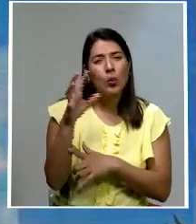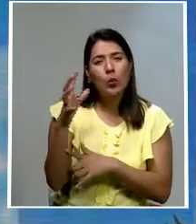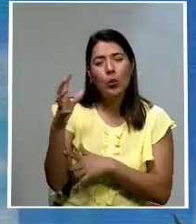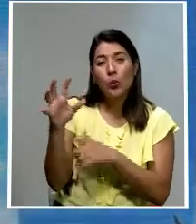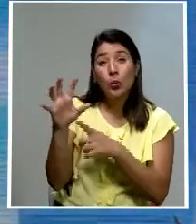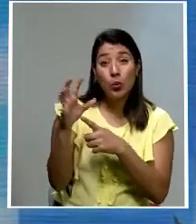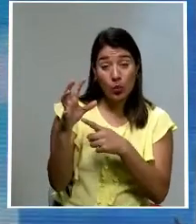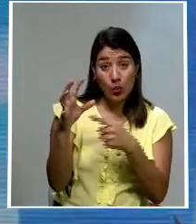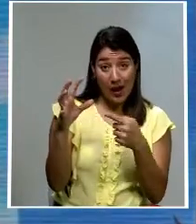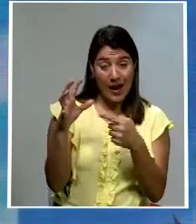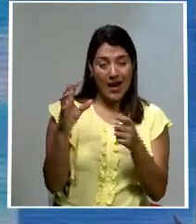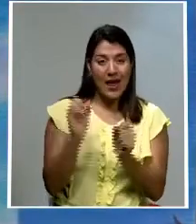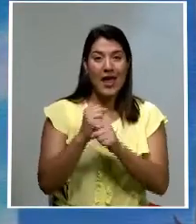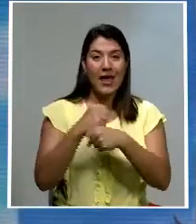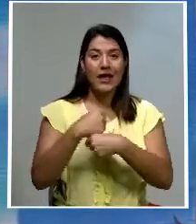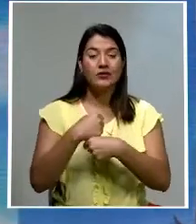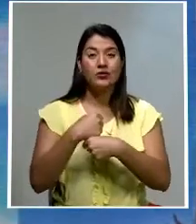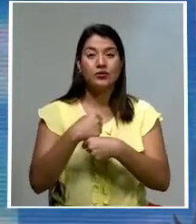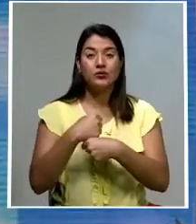construido